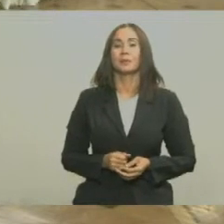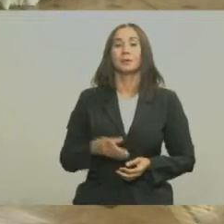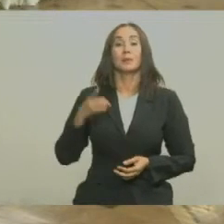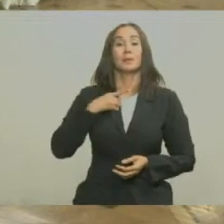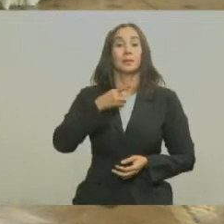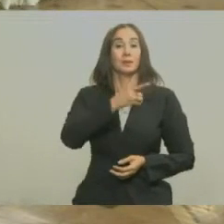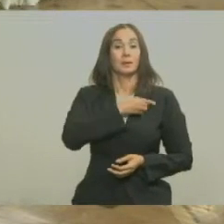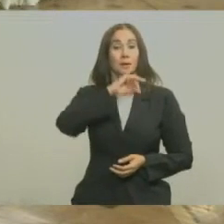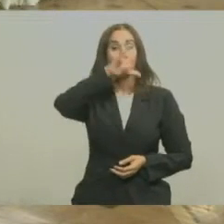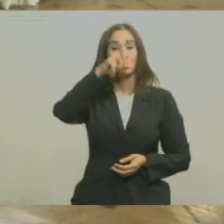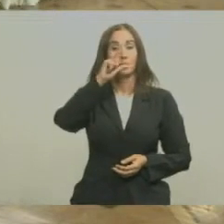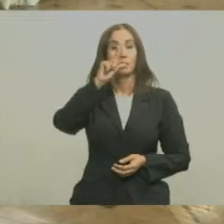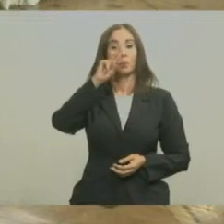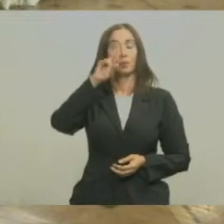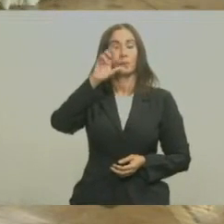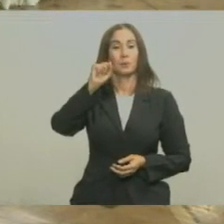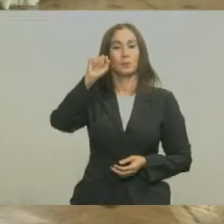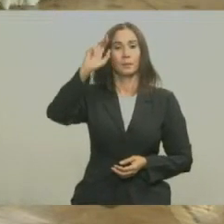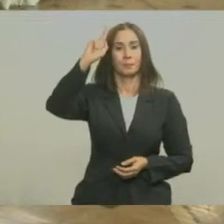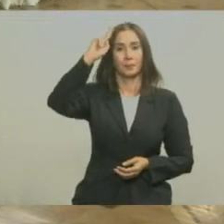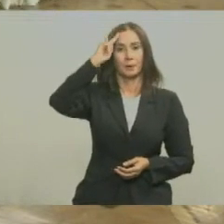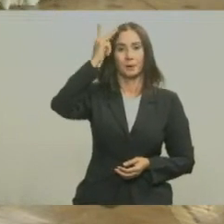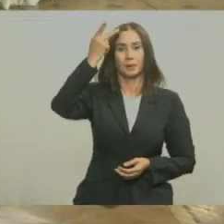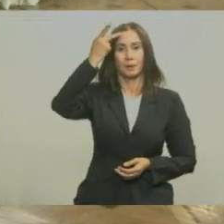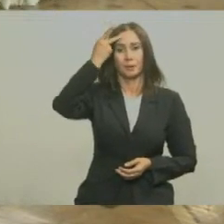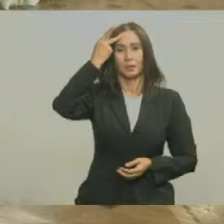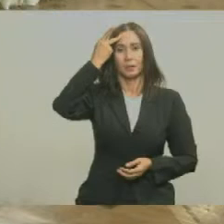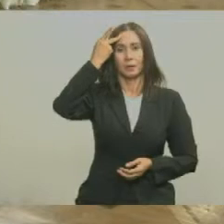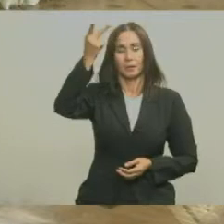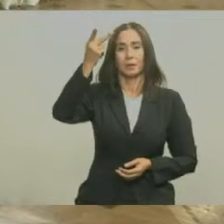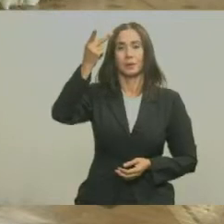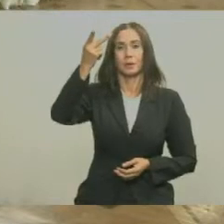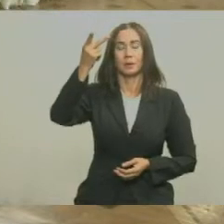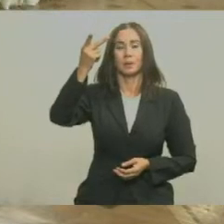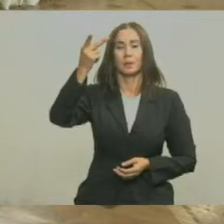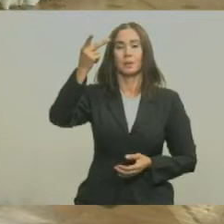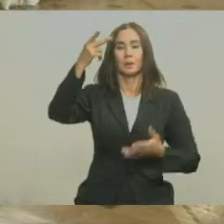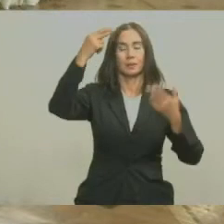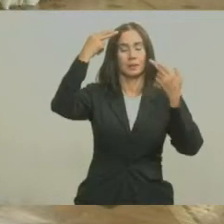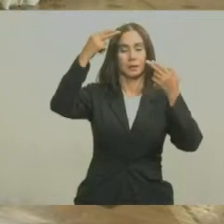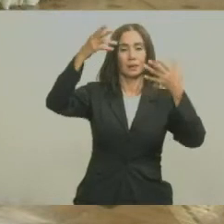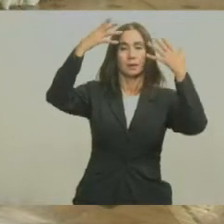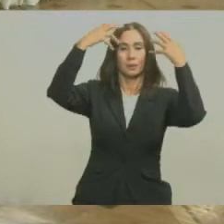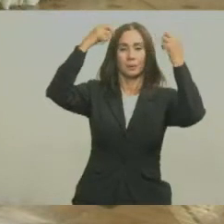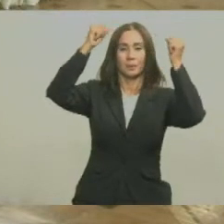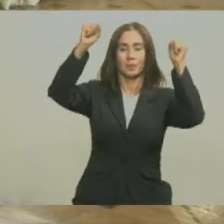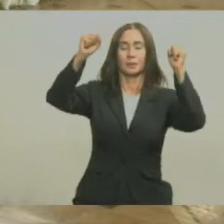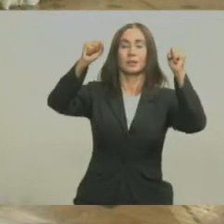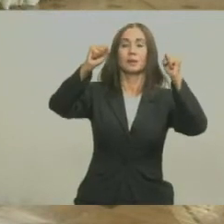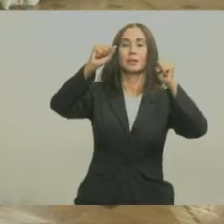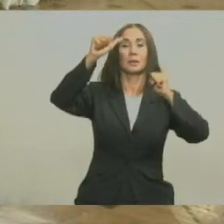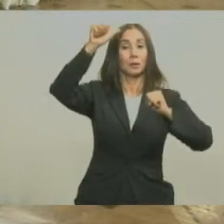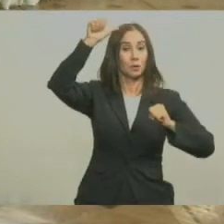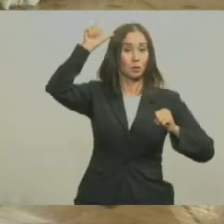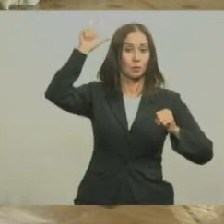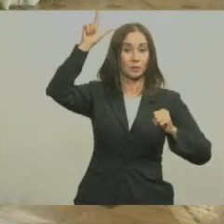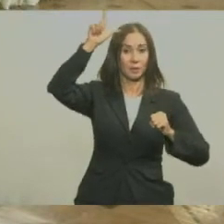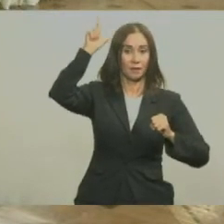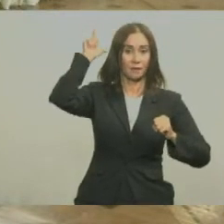Diputado Julito Fulcal, del Partido Revolucionario. Excelentísimo señor Presidente de la República, Luis